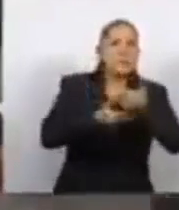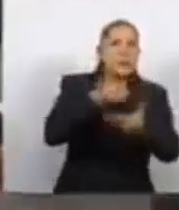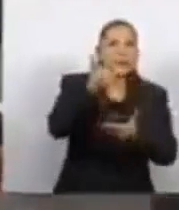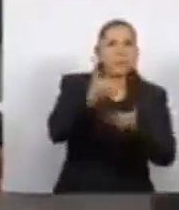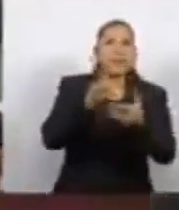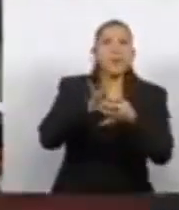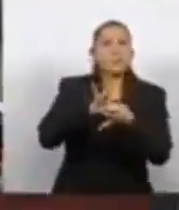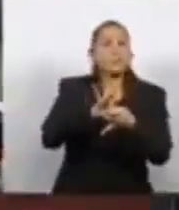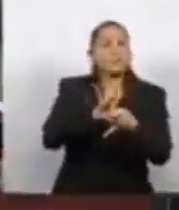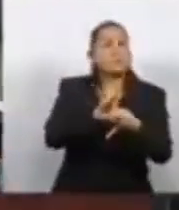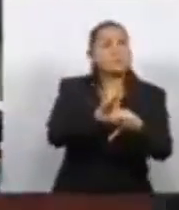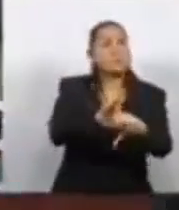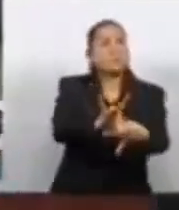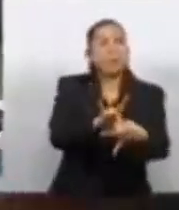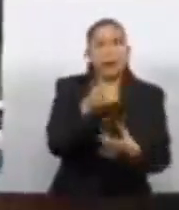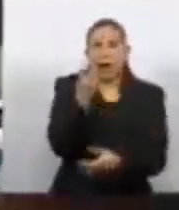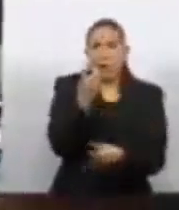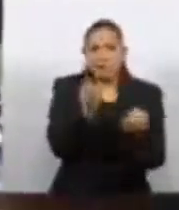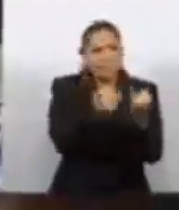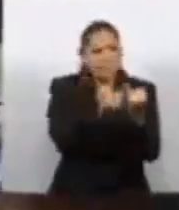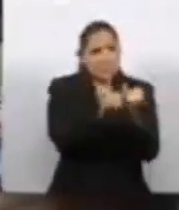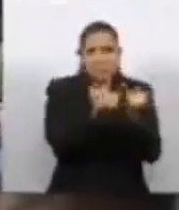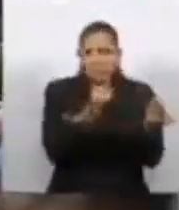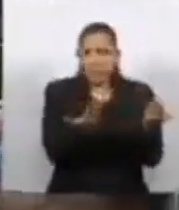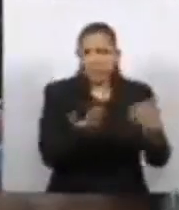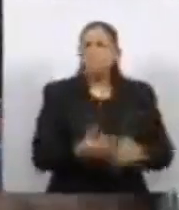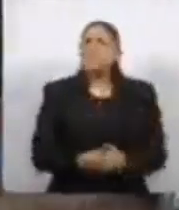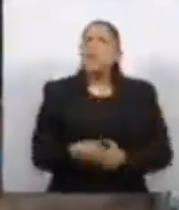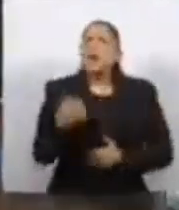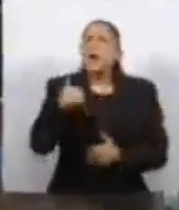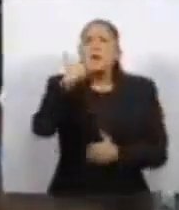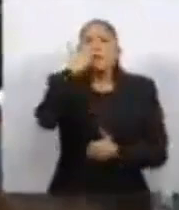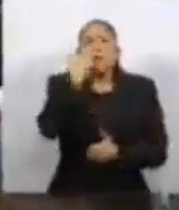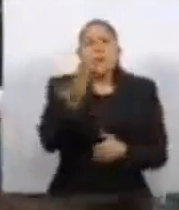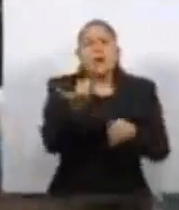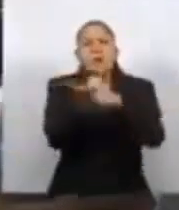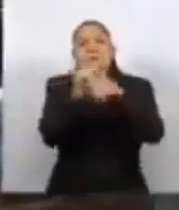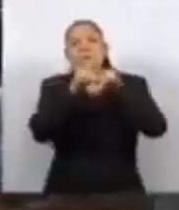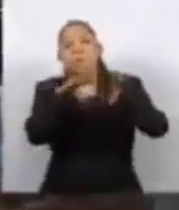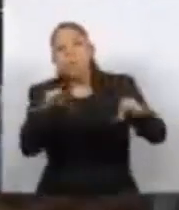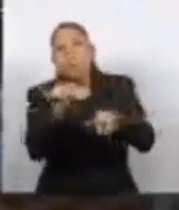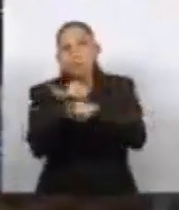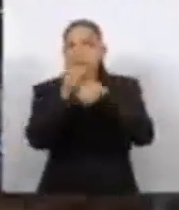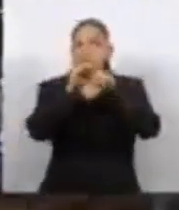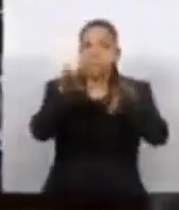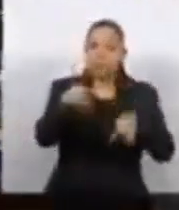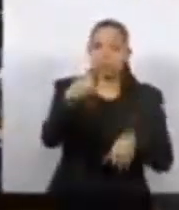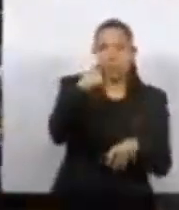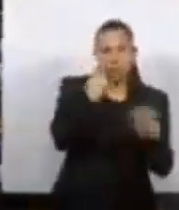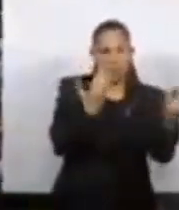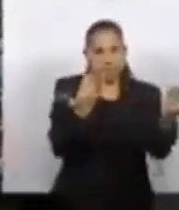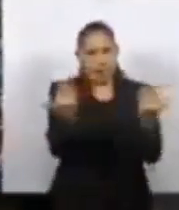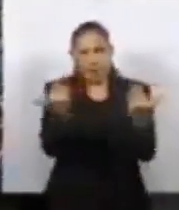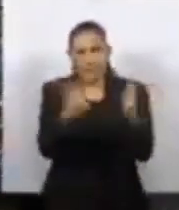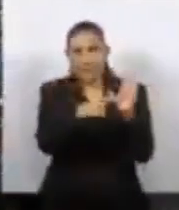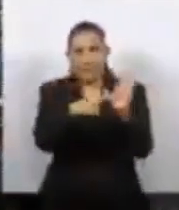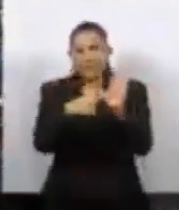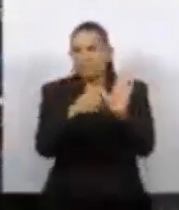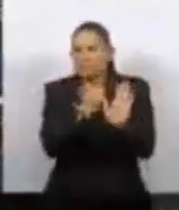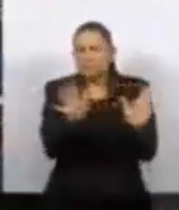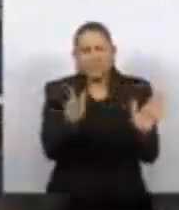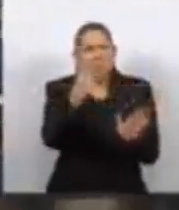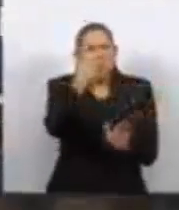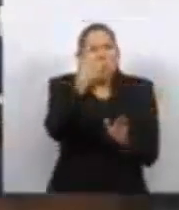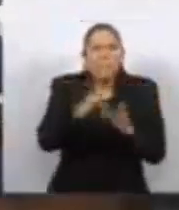trata de entablar una guerra de datos, sino de la cruda realidad en la que hoy viven millones de familias.